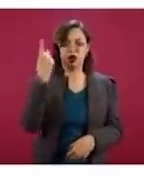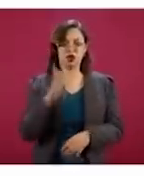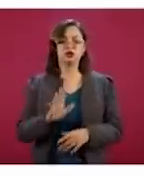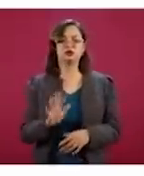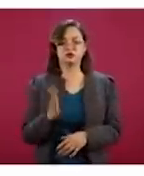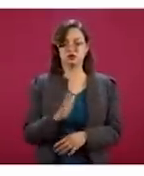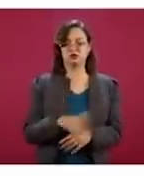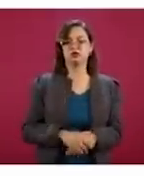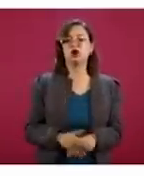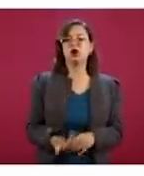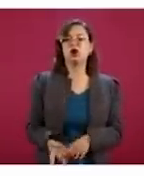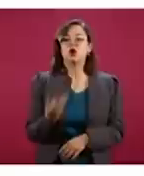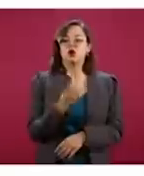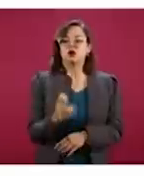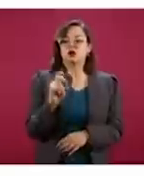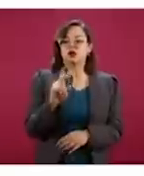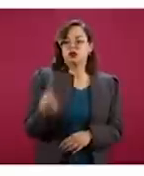cuales